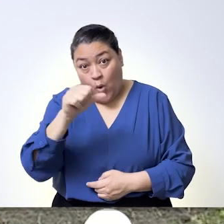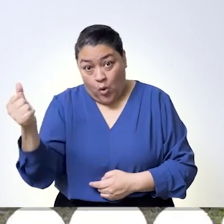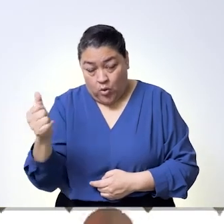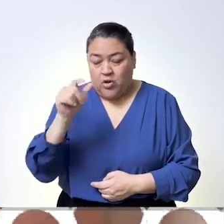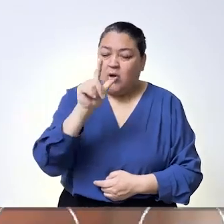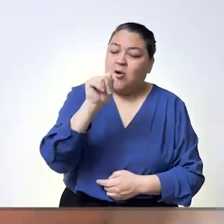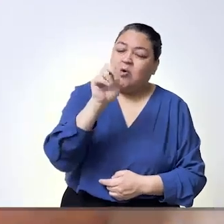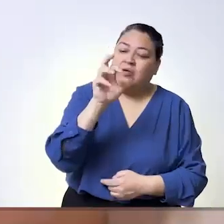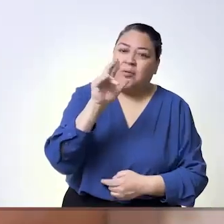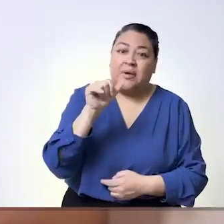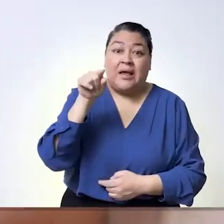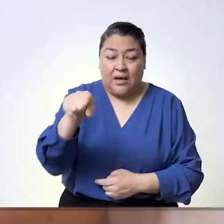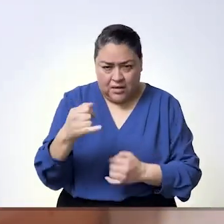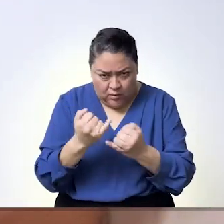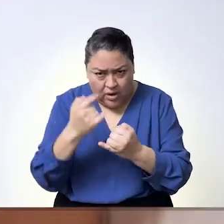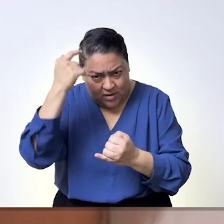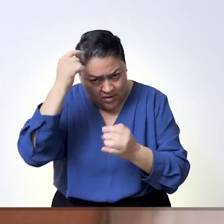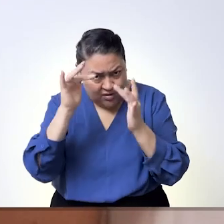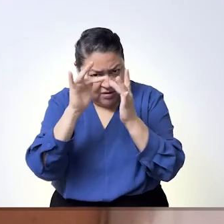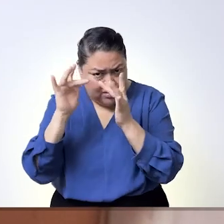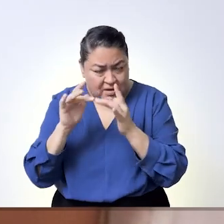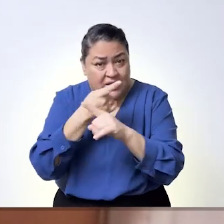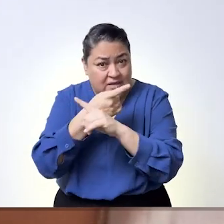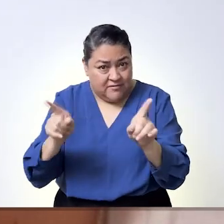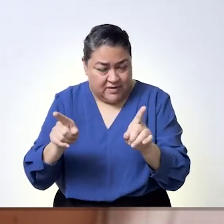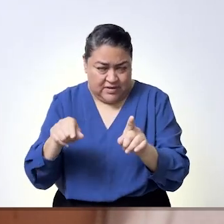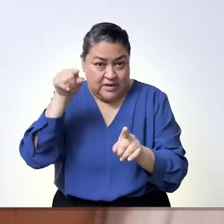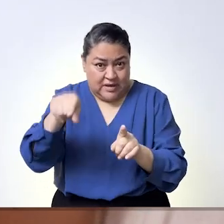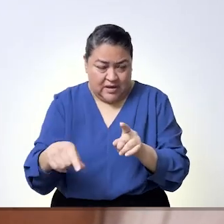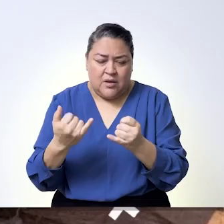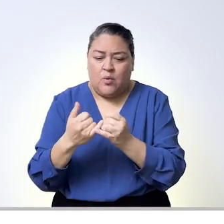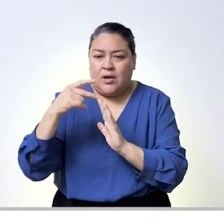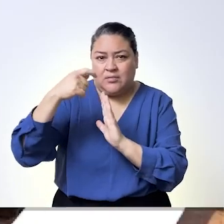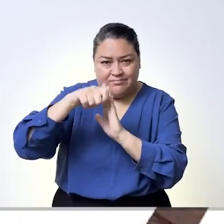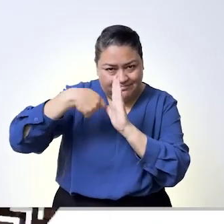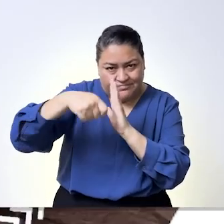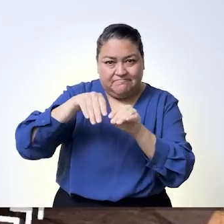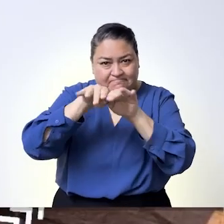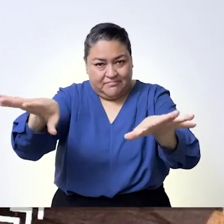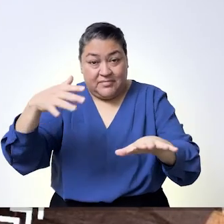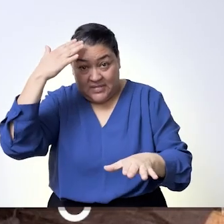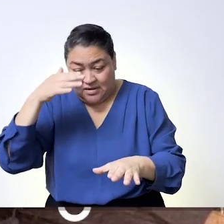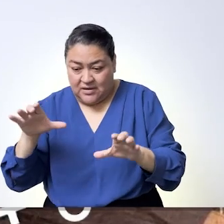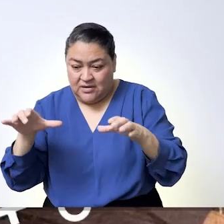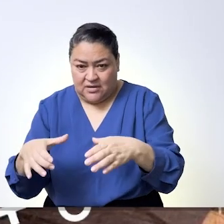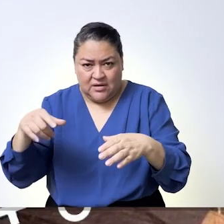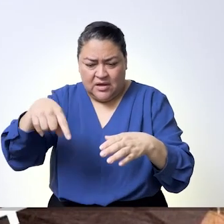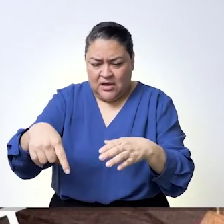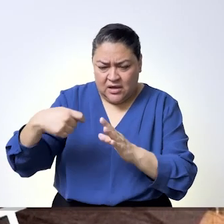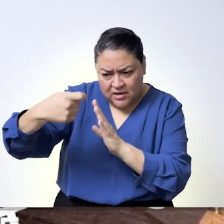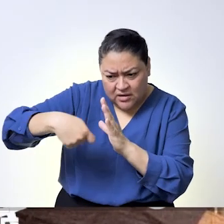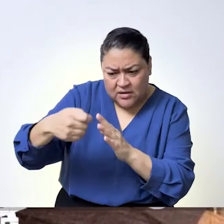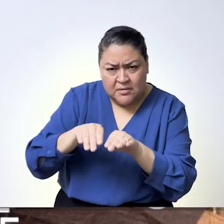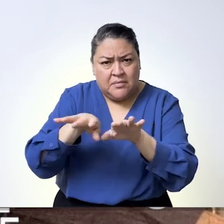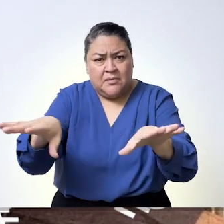Therapy, neurodivergente y creadora de contenido. Fundó Laboratorio Afectivo, proyecto de educación emocional que busca guiar